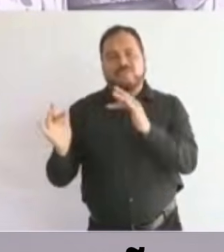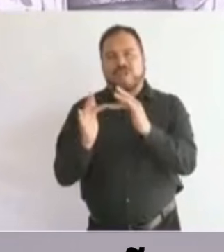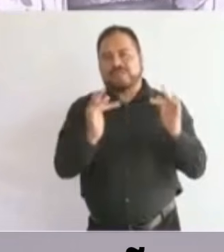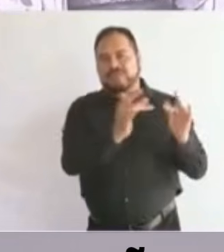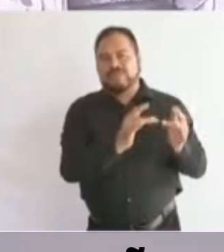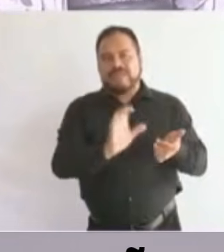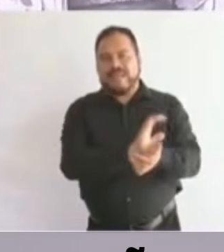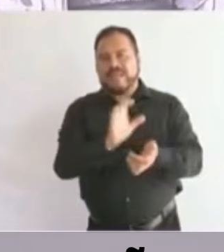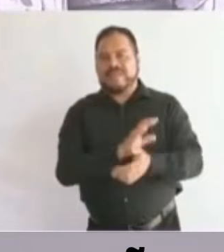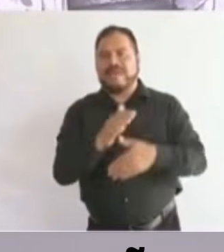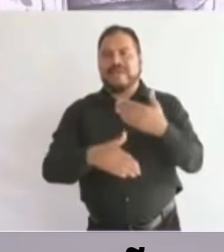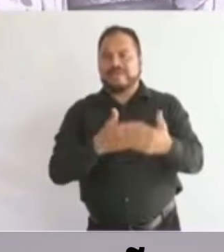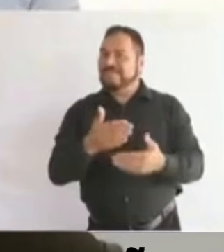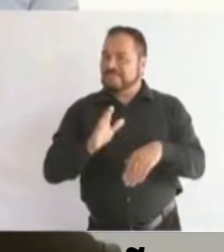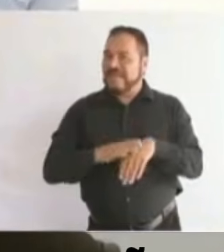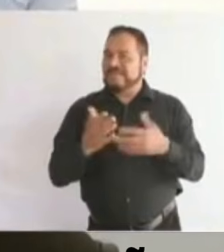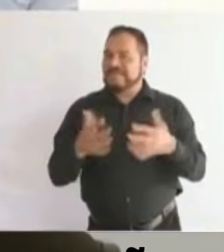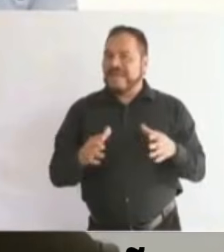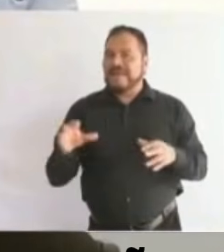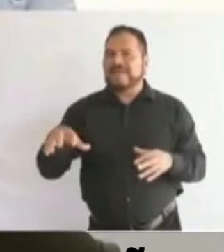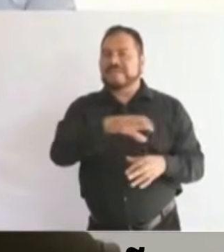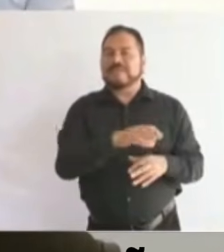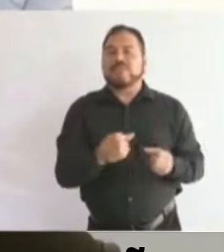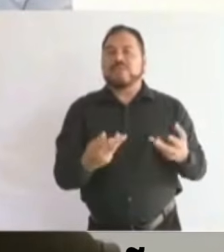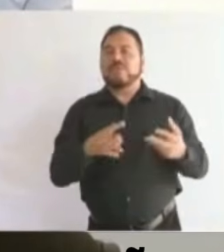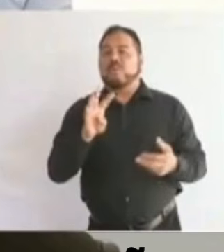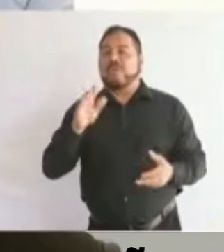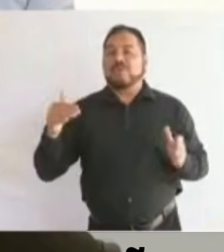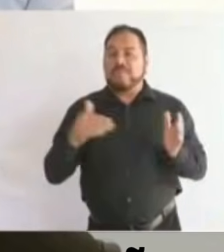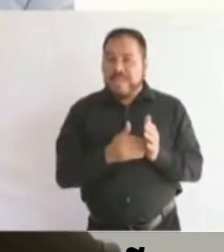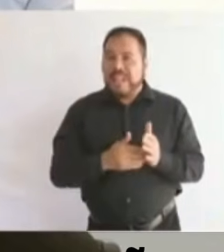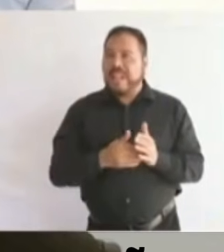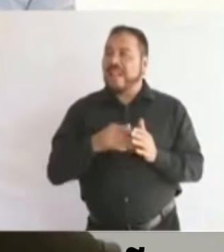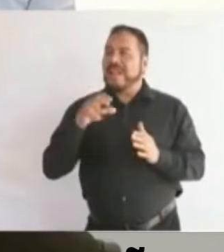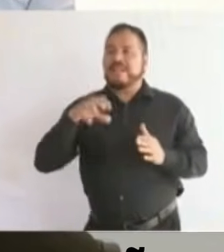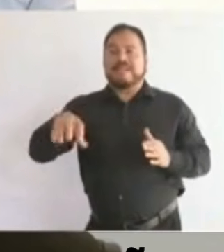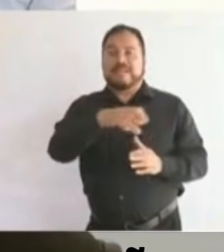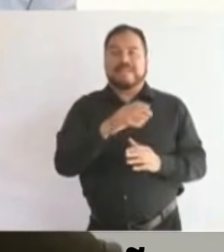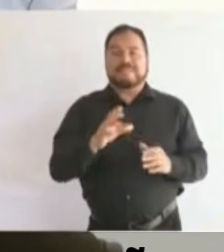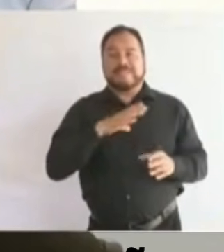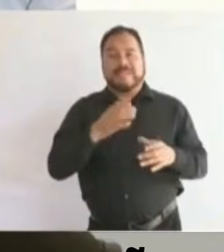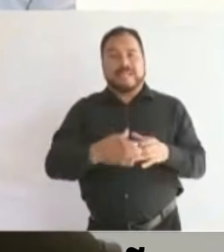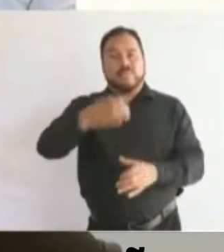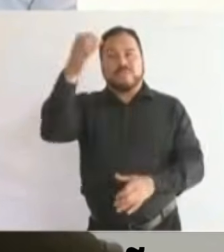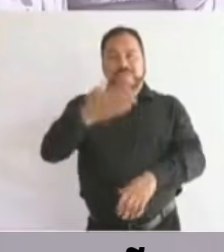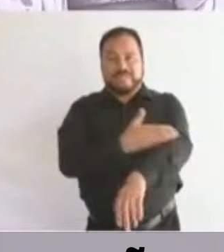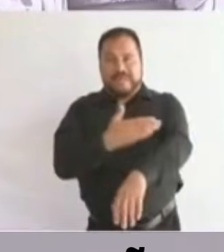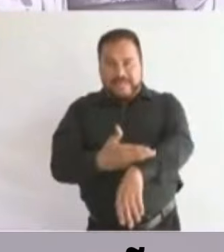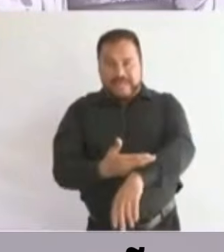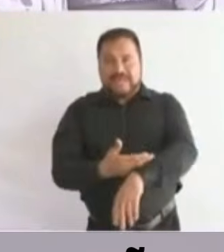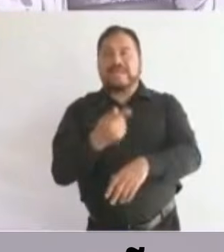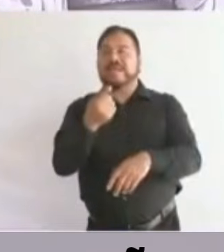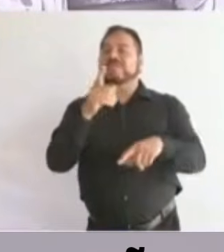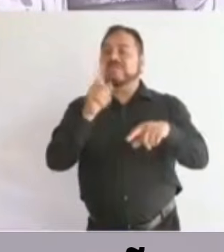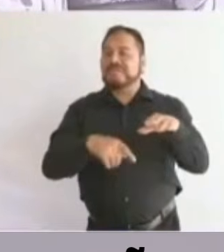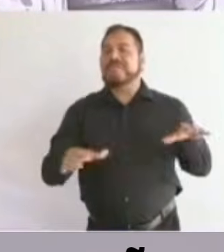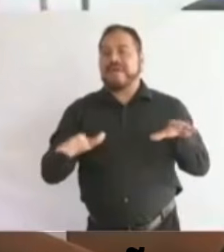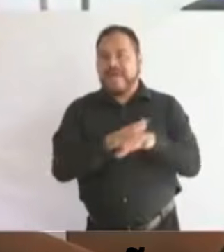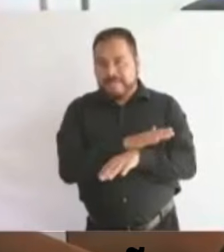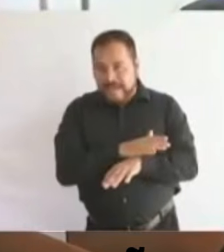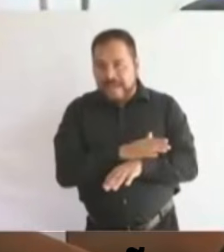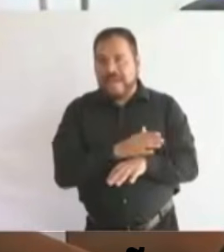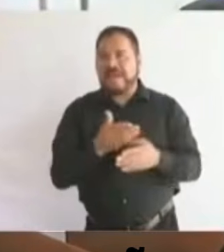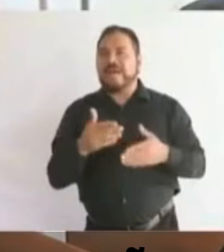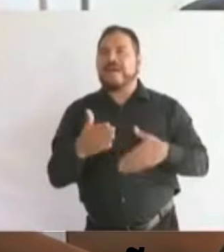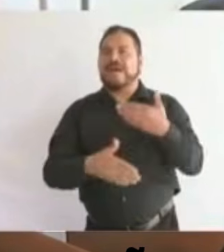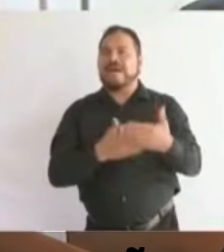eléctrica. ¿Cuántos postes son? 4,000 postes nuevos, porque aquí todavía hay postes de madera. Entonces va a sustituir prácticamente